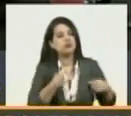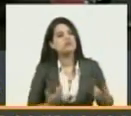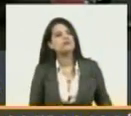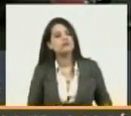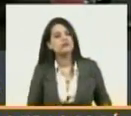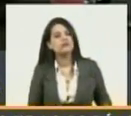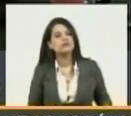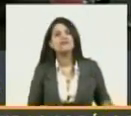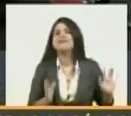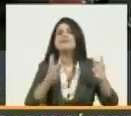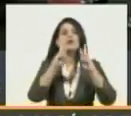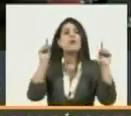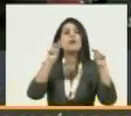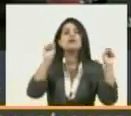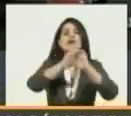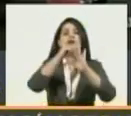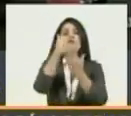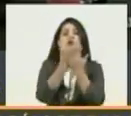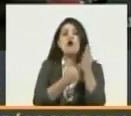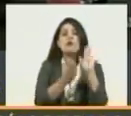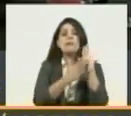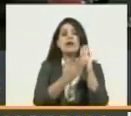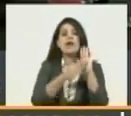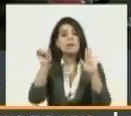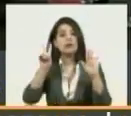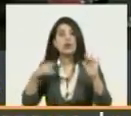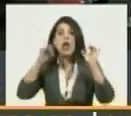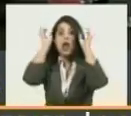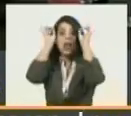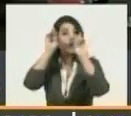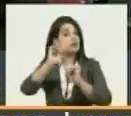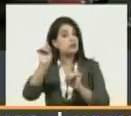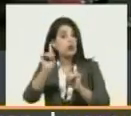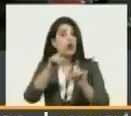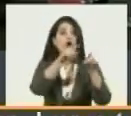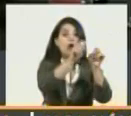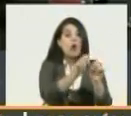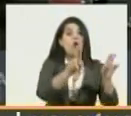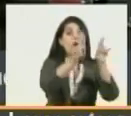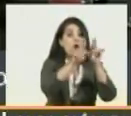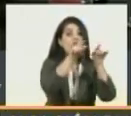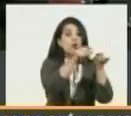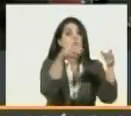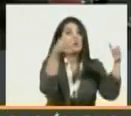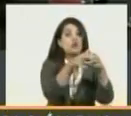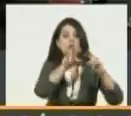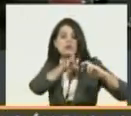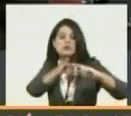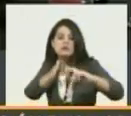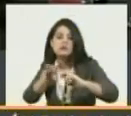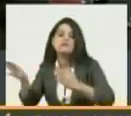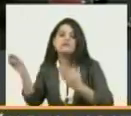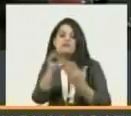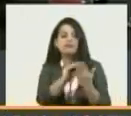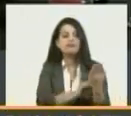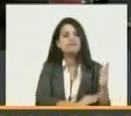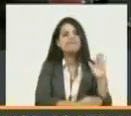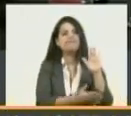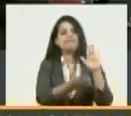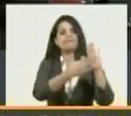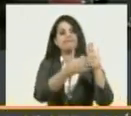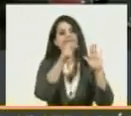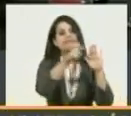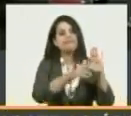Los números no mienten y no son números de Venezuela. Son números de organismos especializados del sistema de las Naciones Unidas.